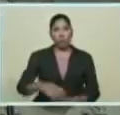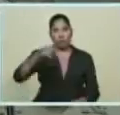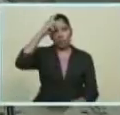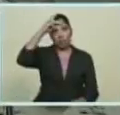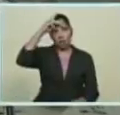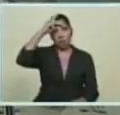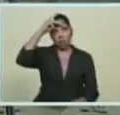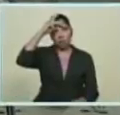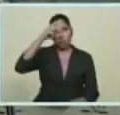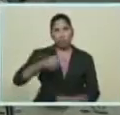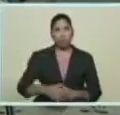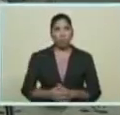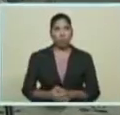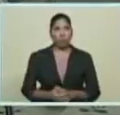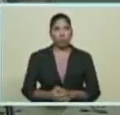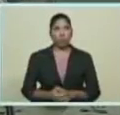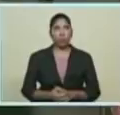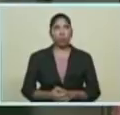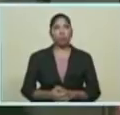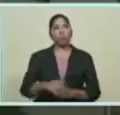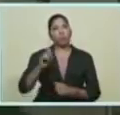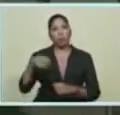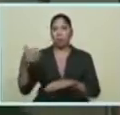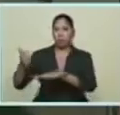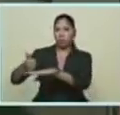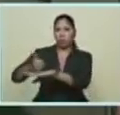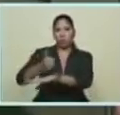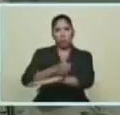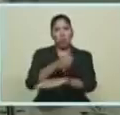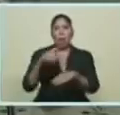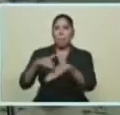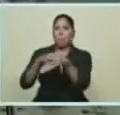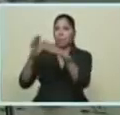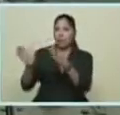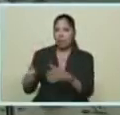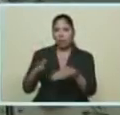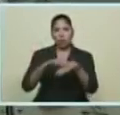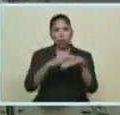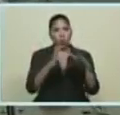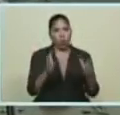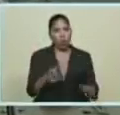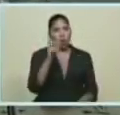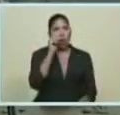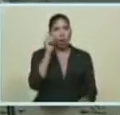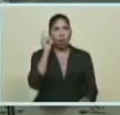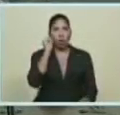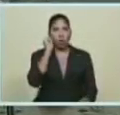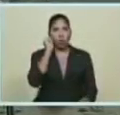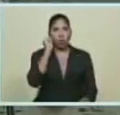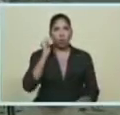Taret El Aissami, vicepresidentes de gobierno, ministros, ministras,